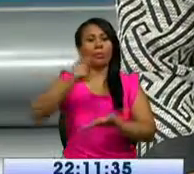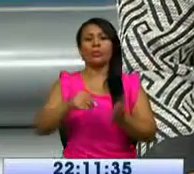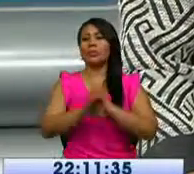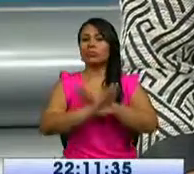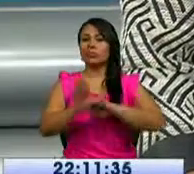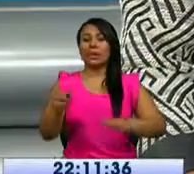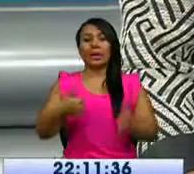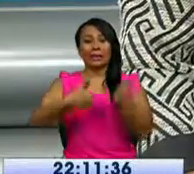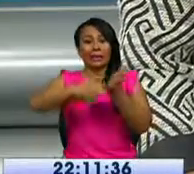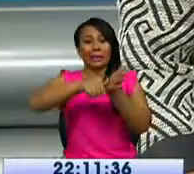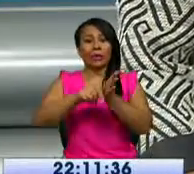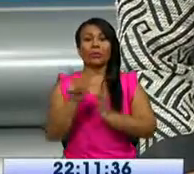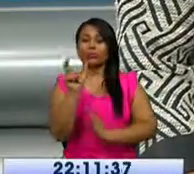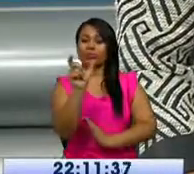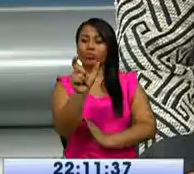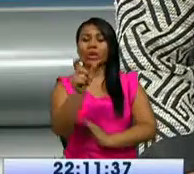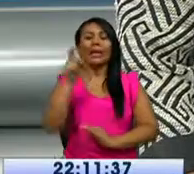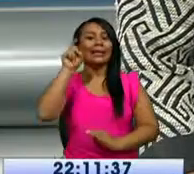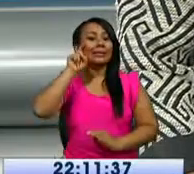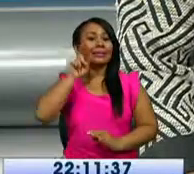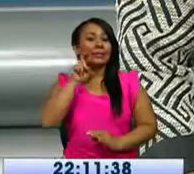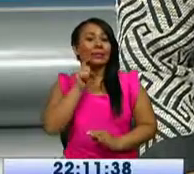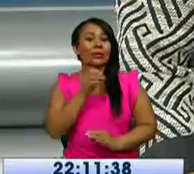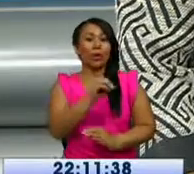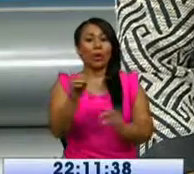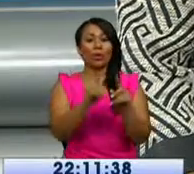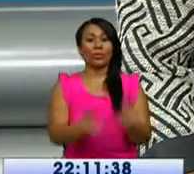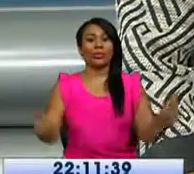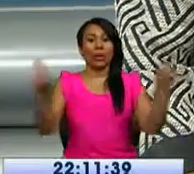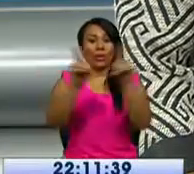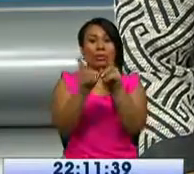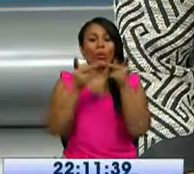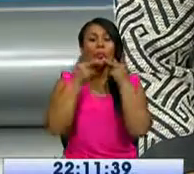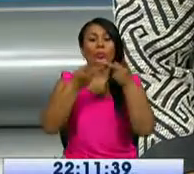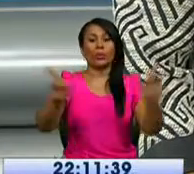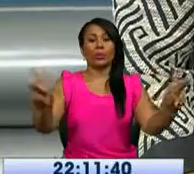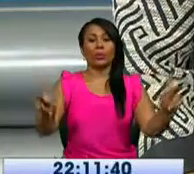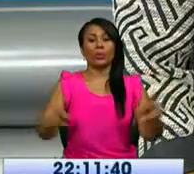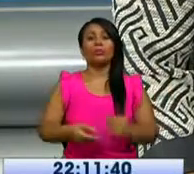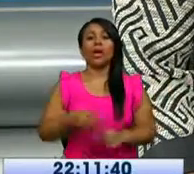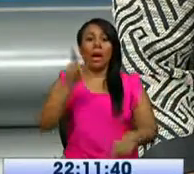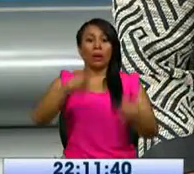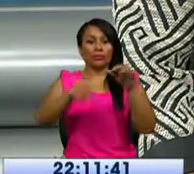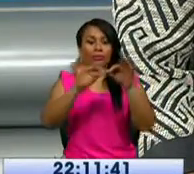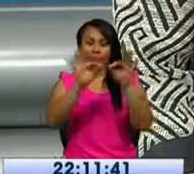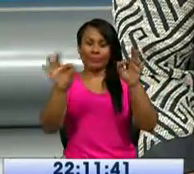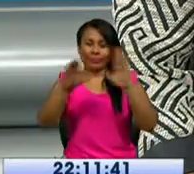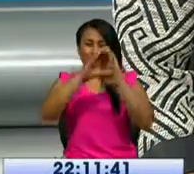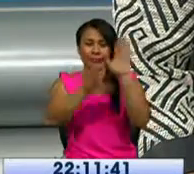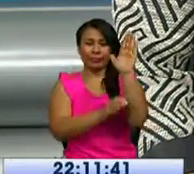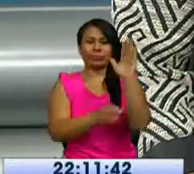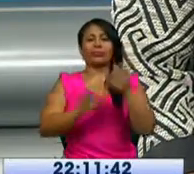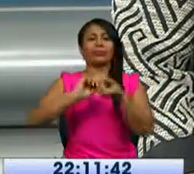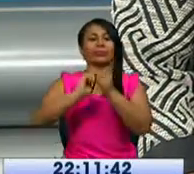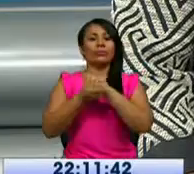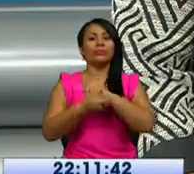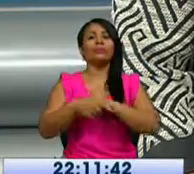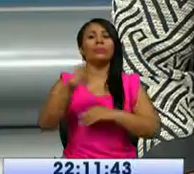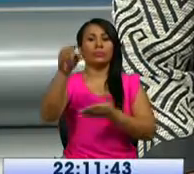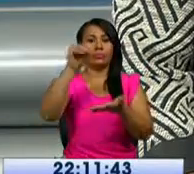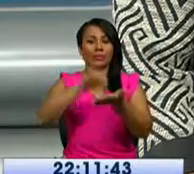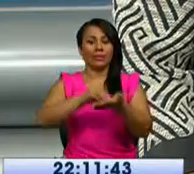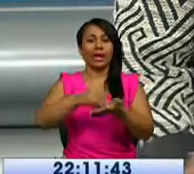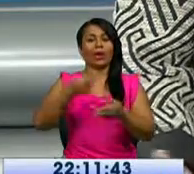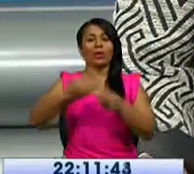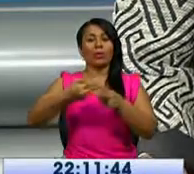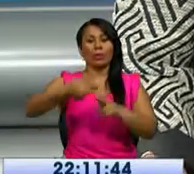El documento será enviado al Ejecutivo para su veto parcial o total. Entre los cambios consta incluir la palabra género en la cédula de